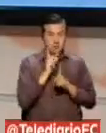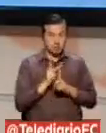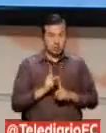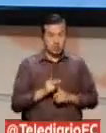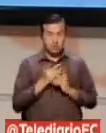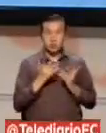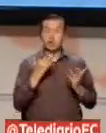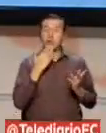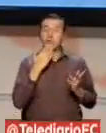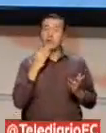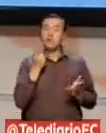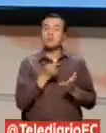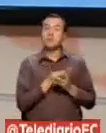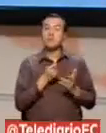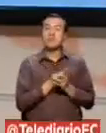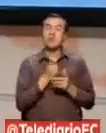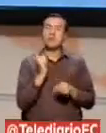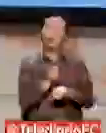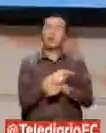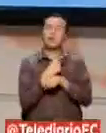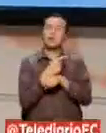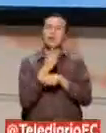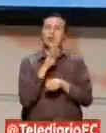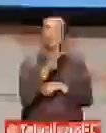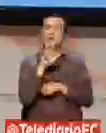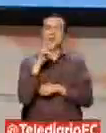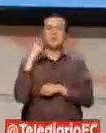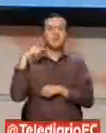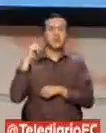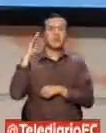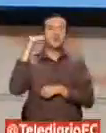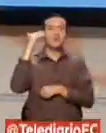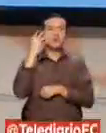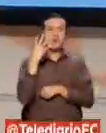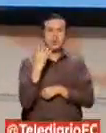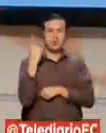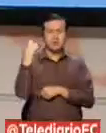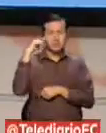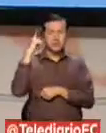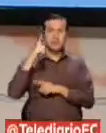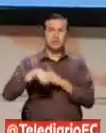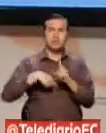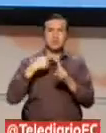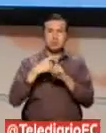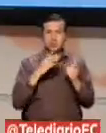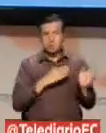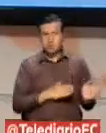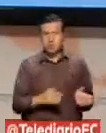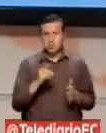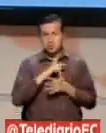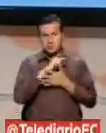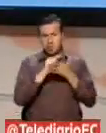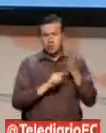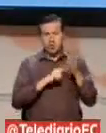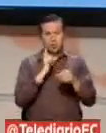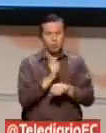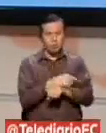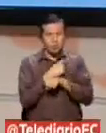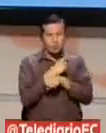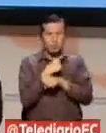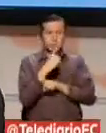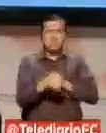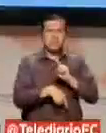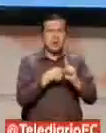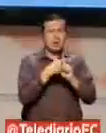adicional. ¿Cómo se compran helicópteros por 43 millones y luego 14 millones más en partes y motores para